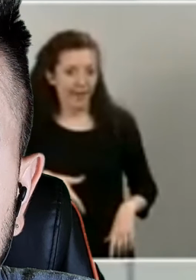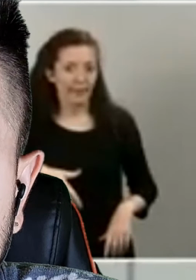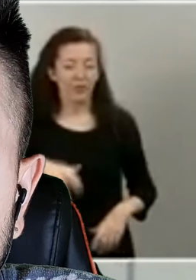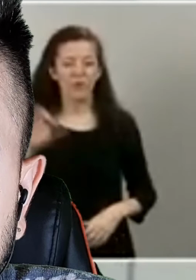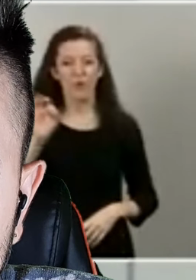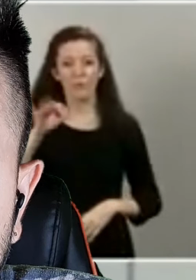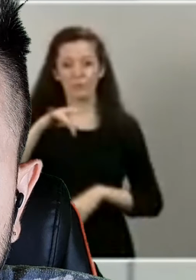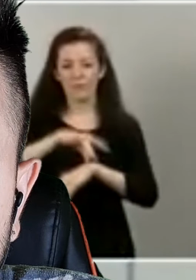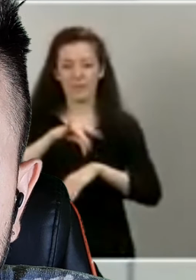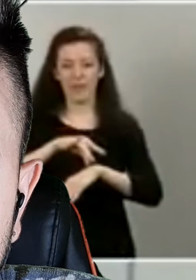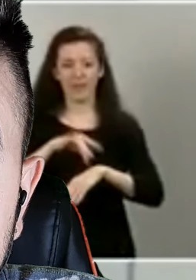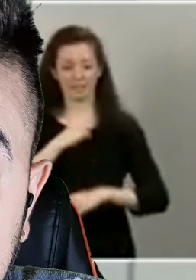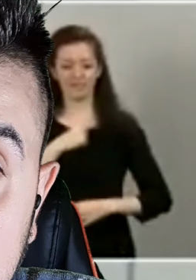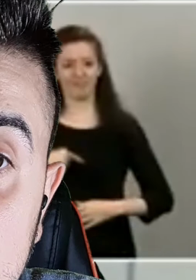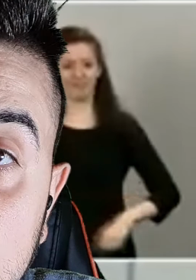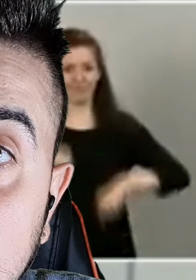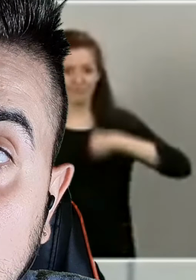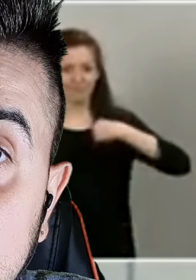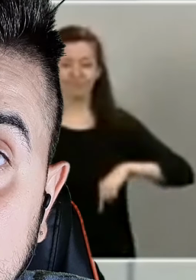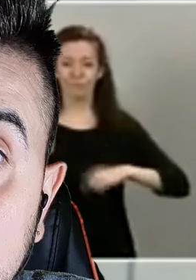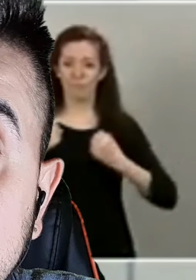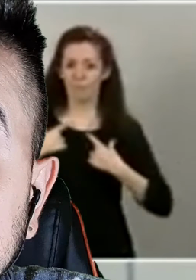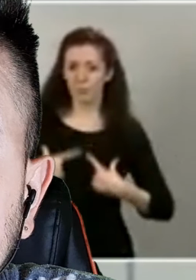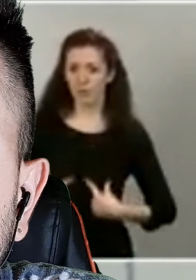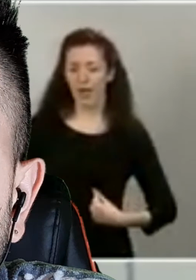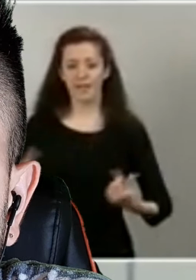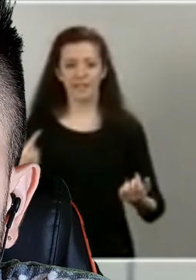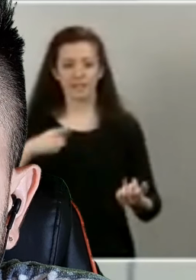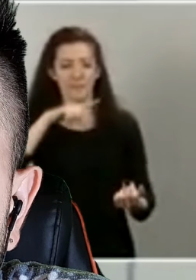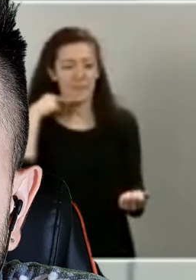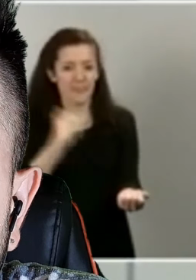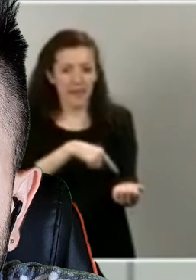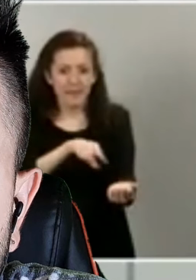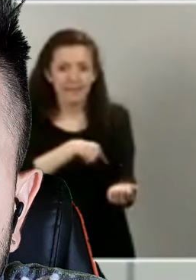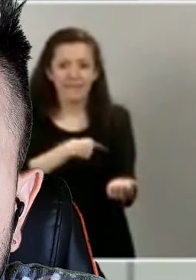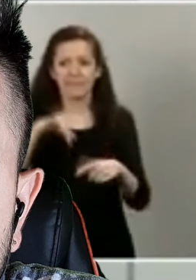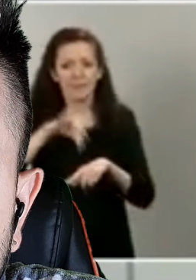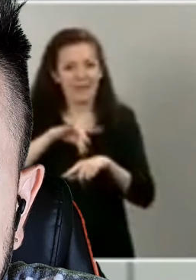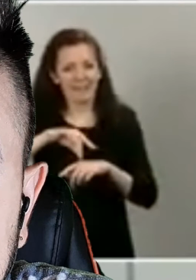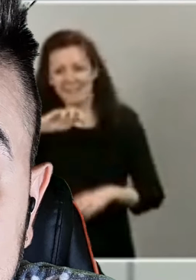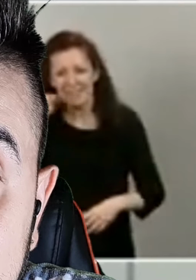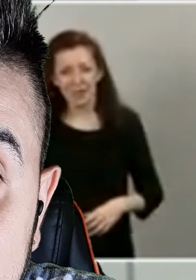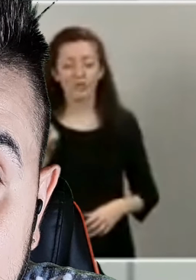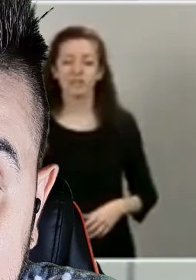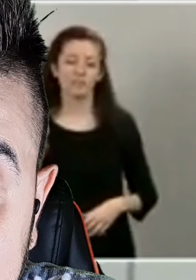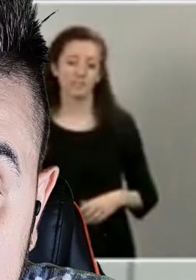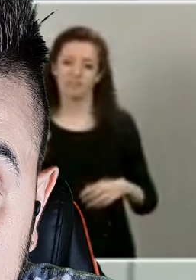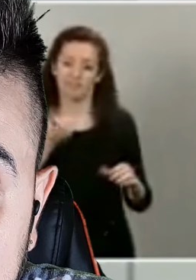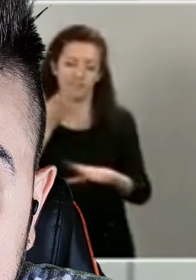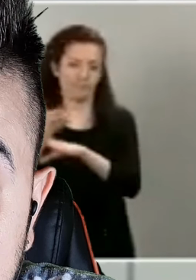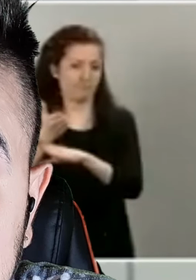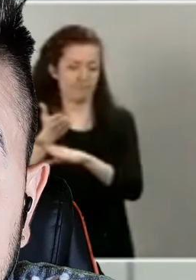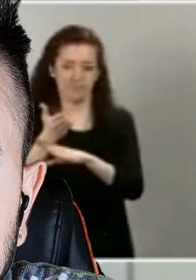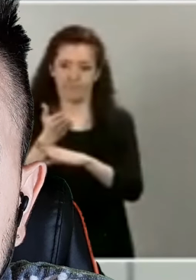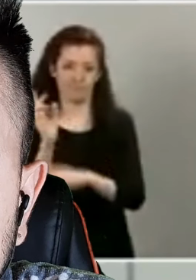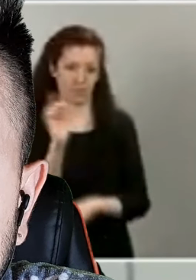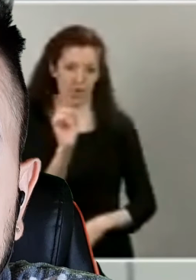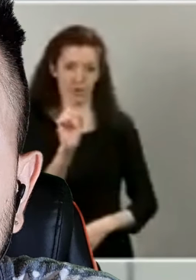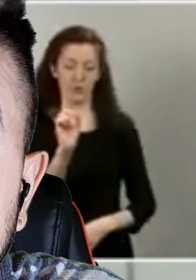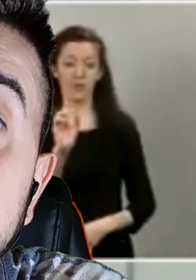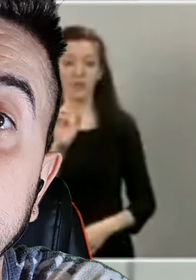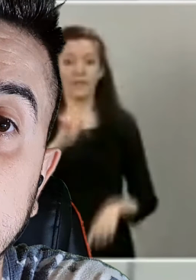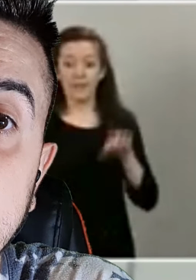pero está pagando hipoteca vale pues entonces tú sí puedes entrar hoy de una cosa en propiedad no la tienes alquilada sí pero está pagado